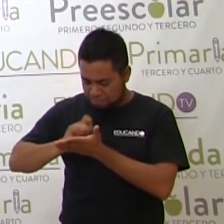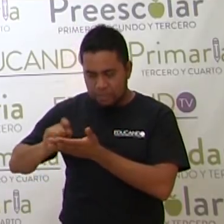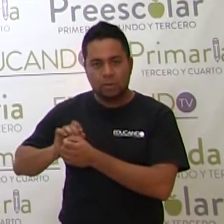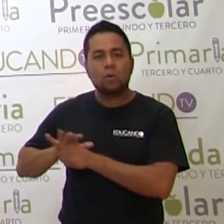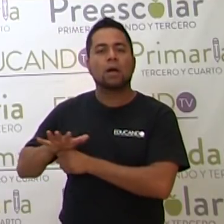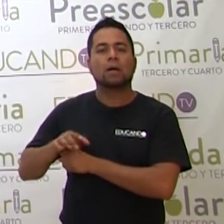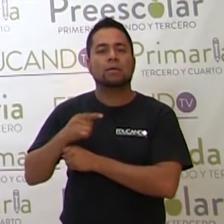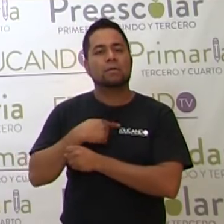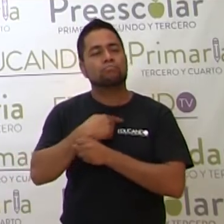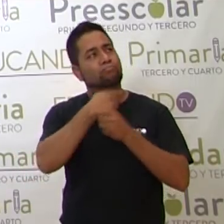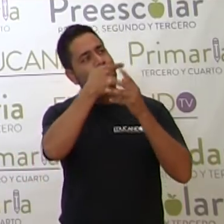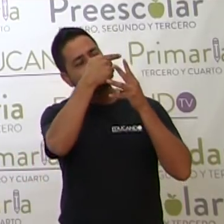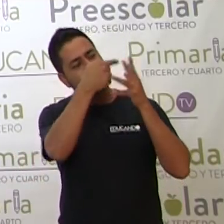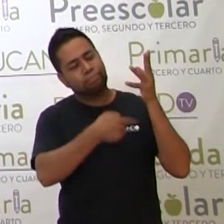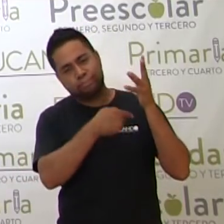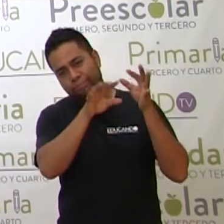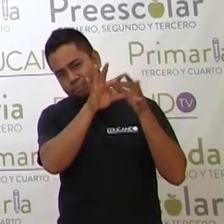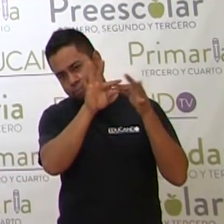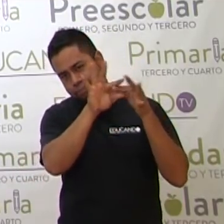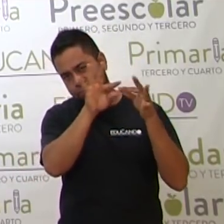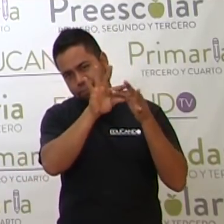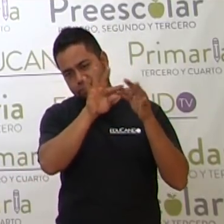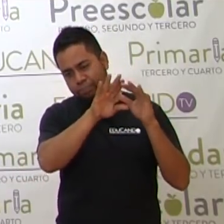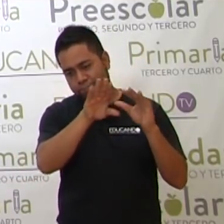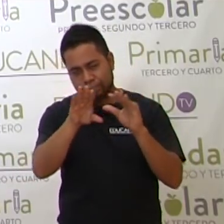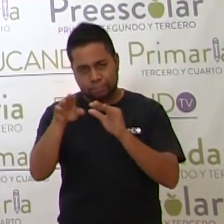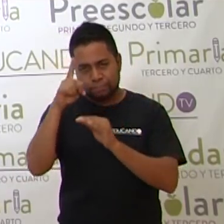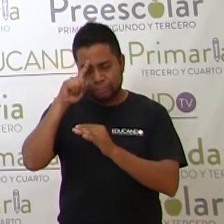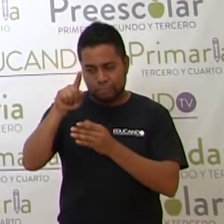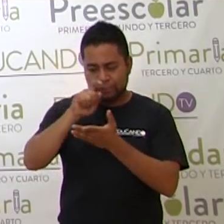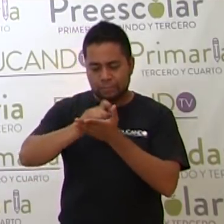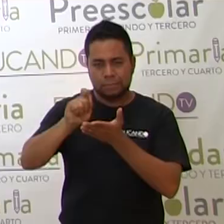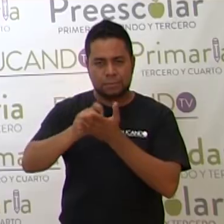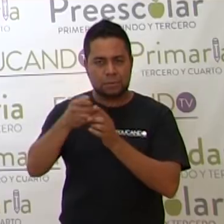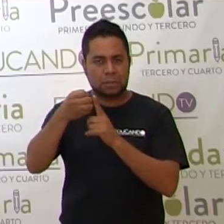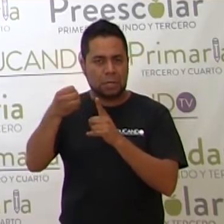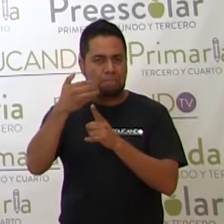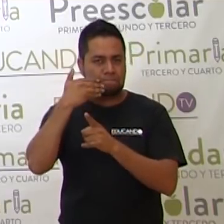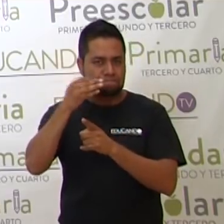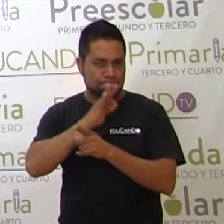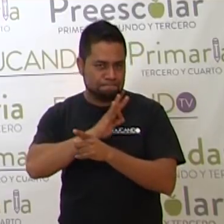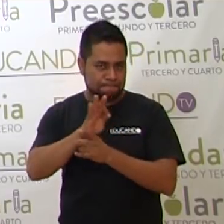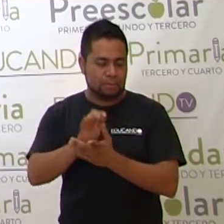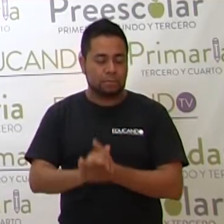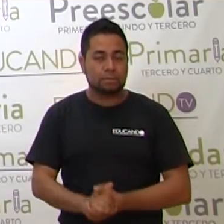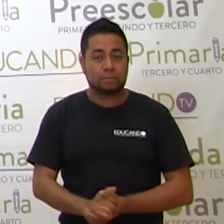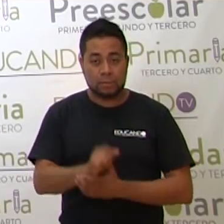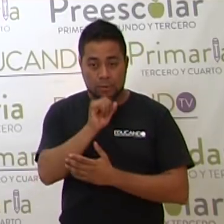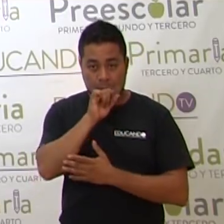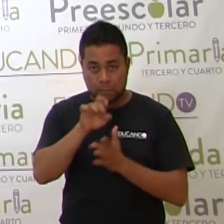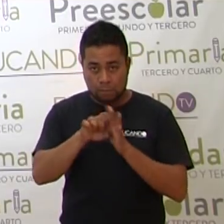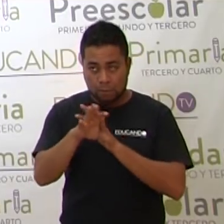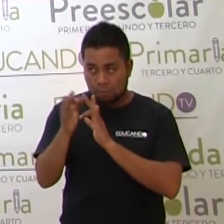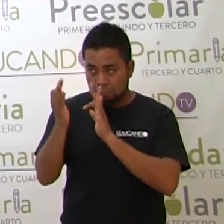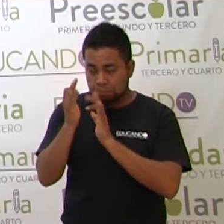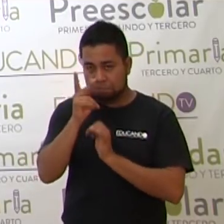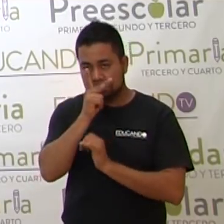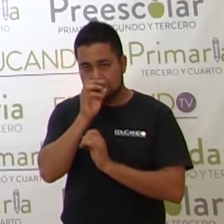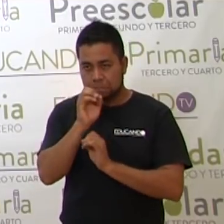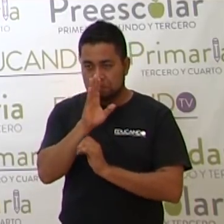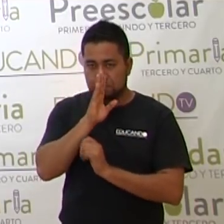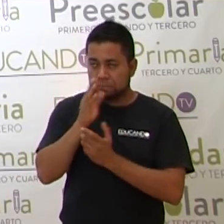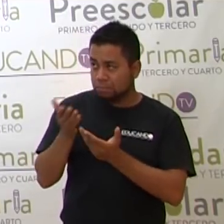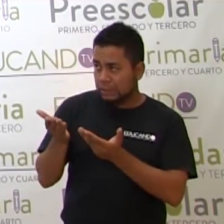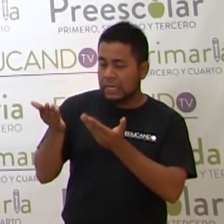toda la información que vamos a estar trabajando a lo largo de todos estos minutos. También, si estás cerca papá o